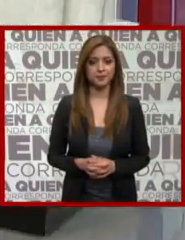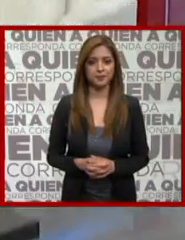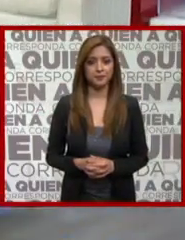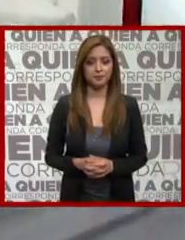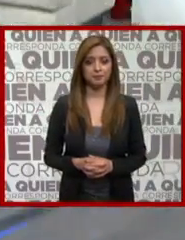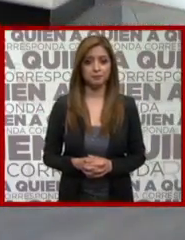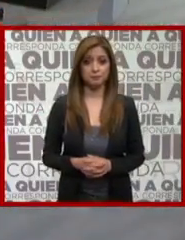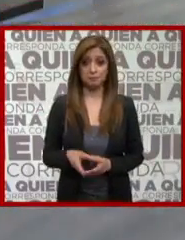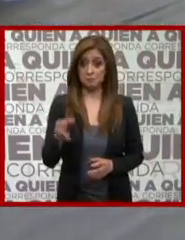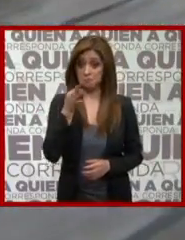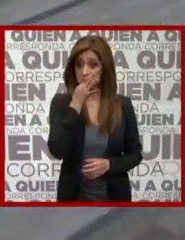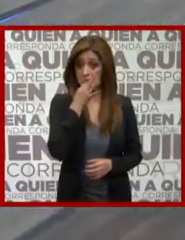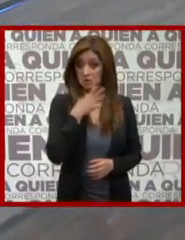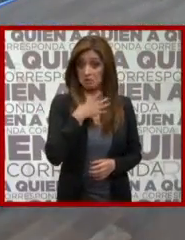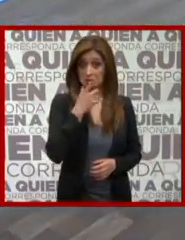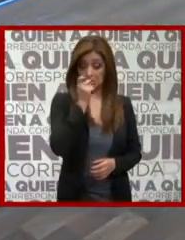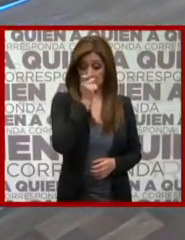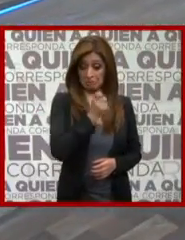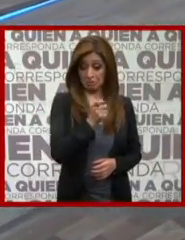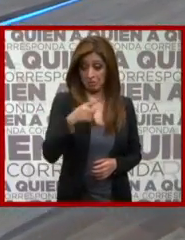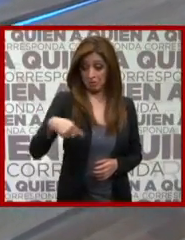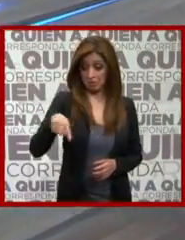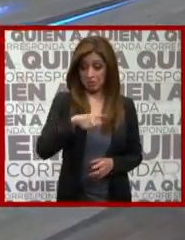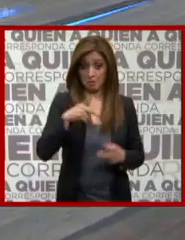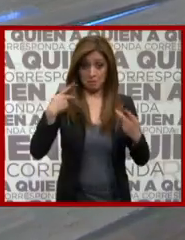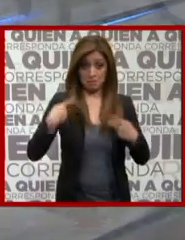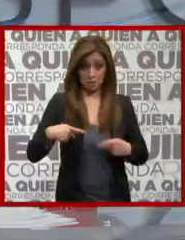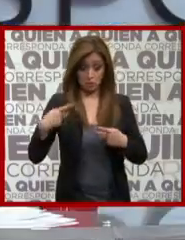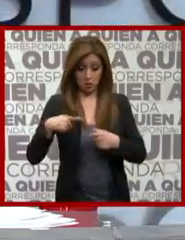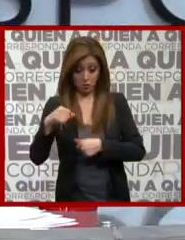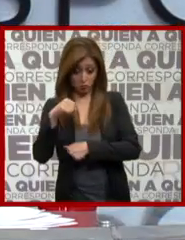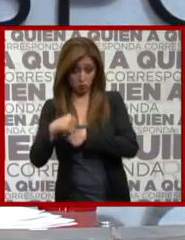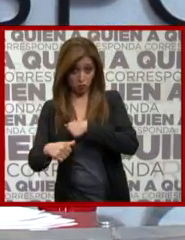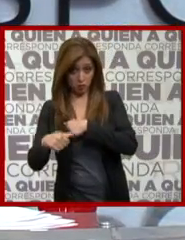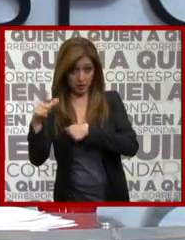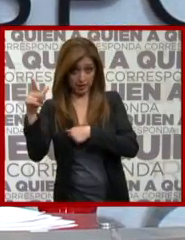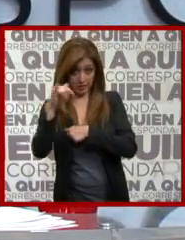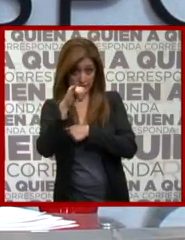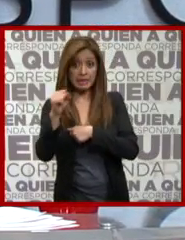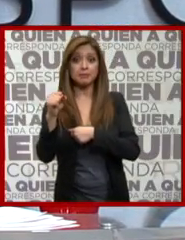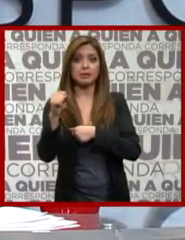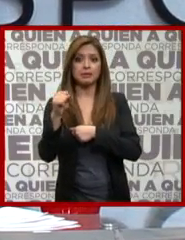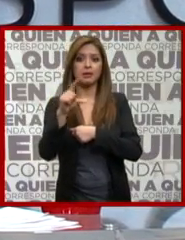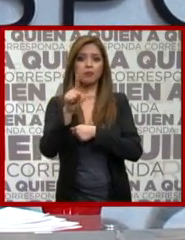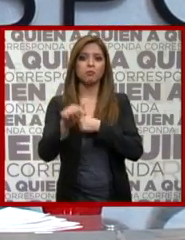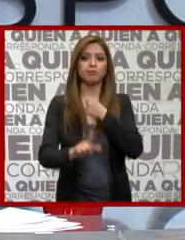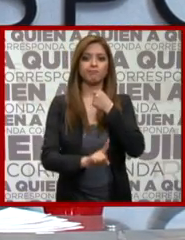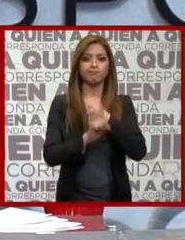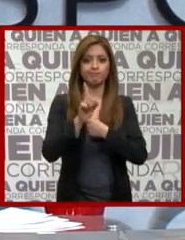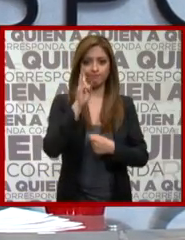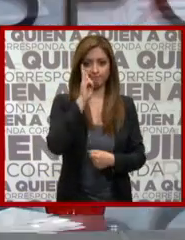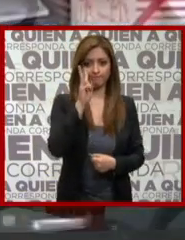5166-2313. Le indicaron que tenía que ser operado en el Seguro Social. Ahí empieza la historia.